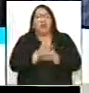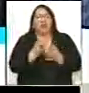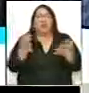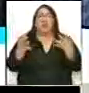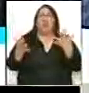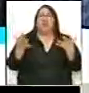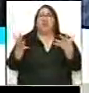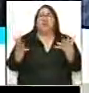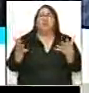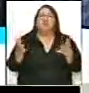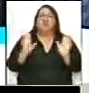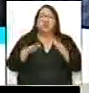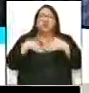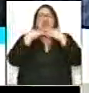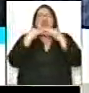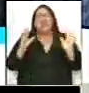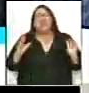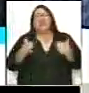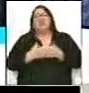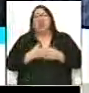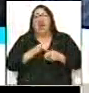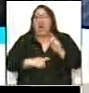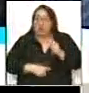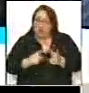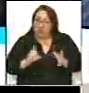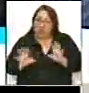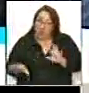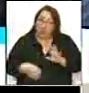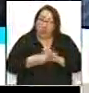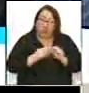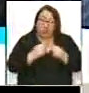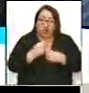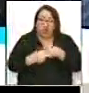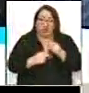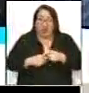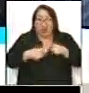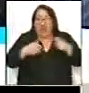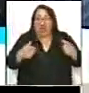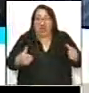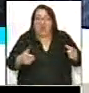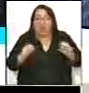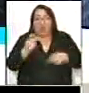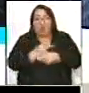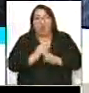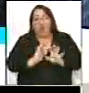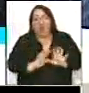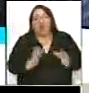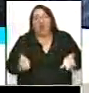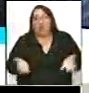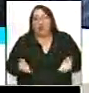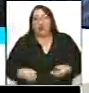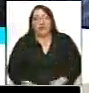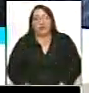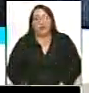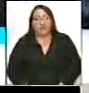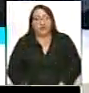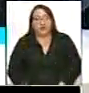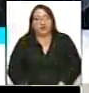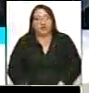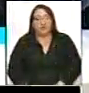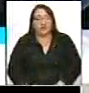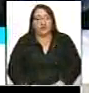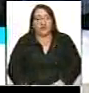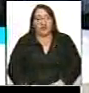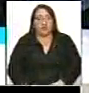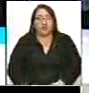van a inscribir, van a disolverse y meterse a los partidos políticos nacionales, o se van a conservar ahí. Entonces, antes de continuar y antes de